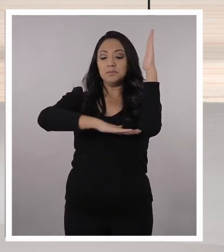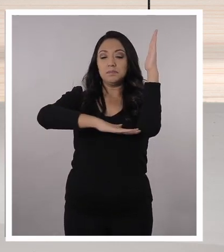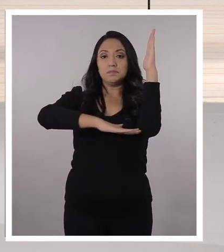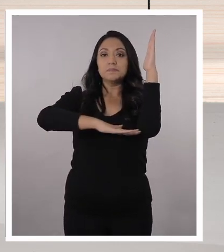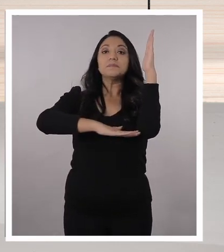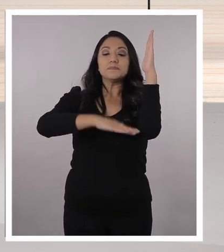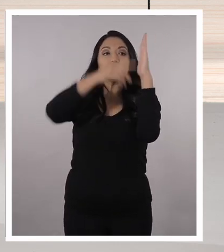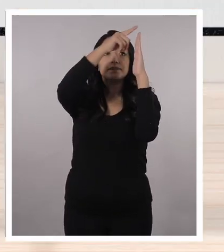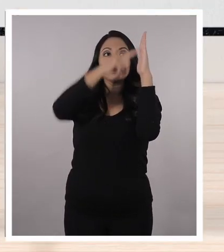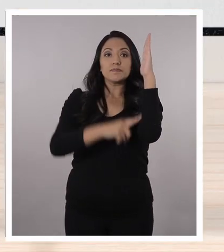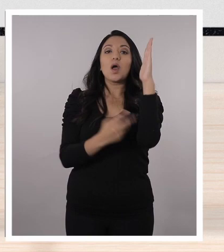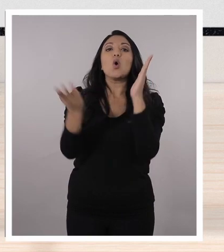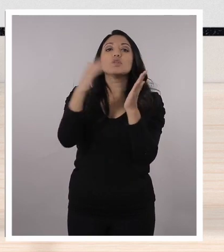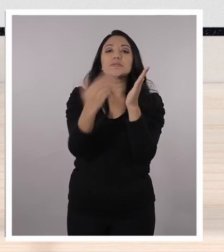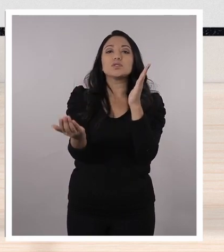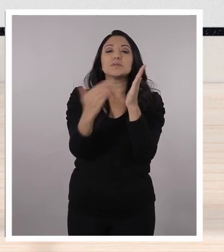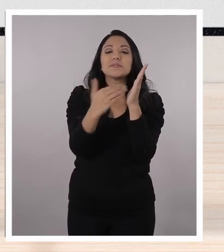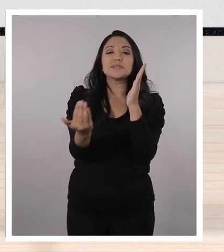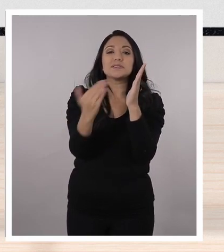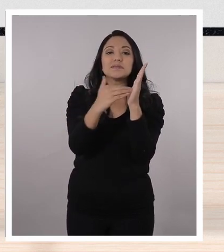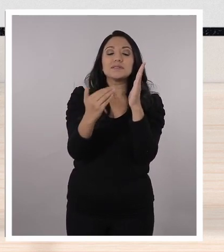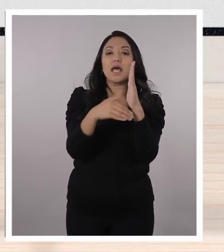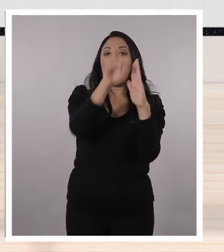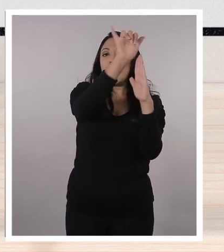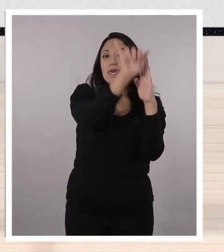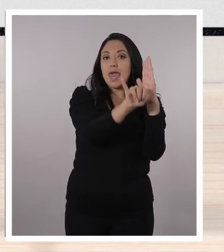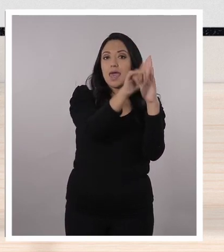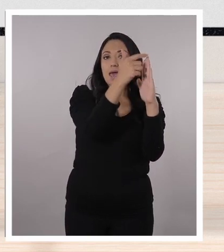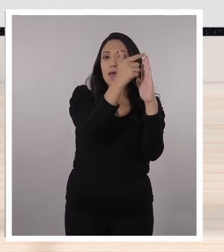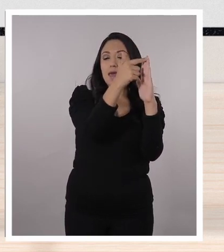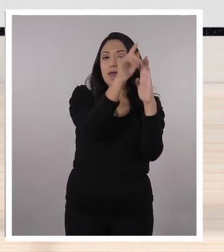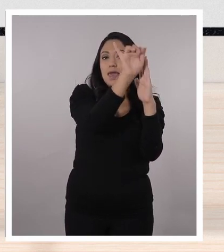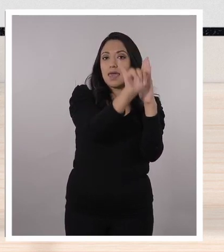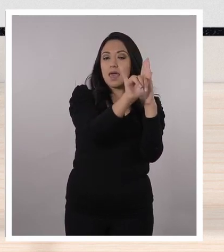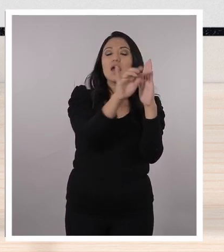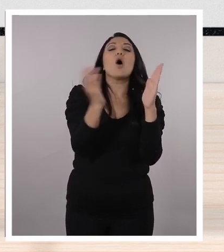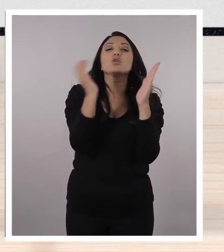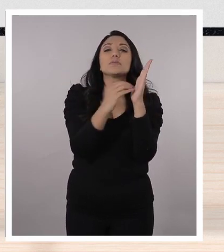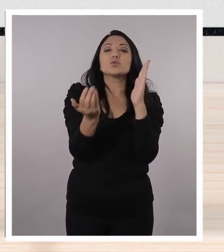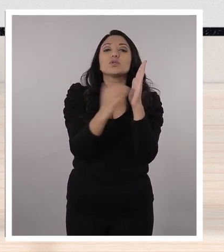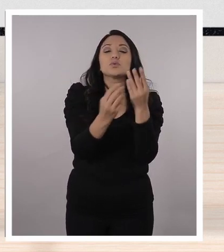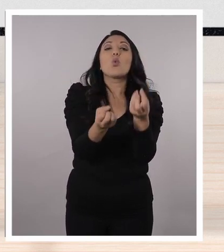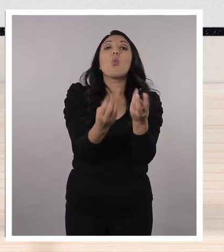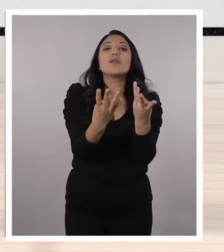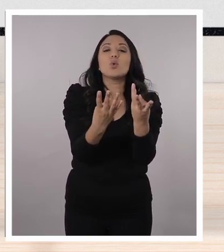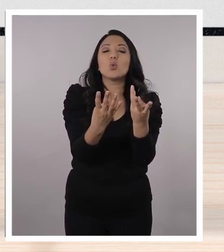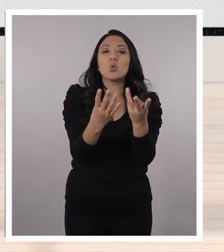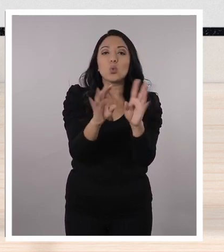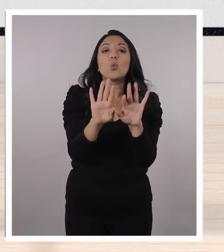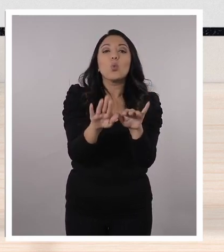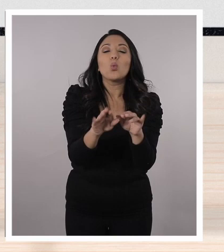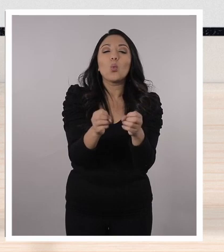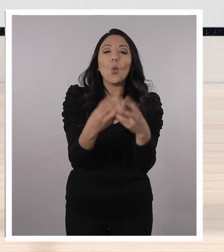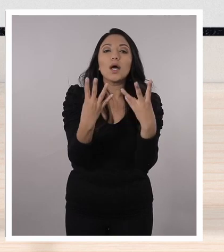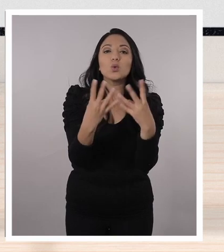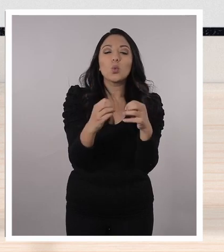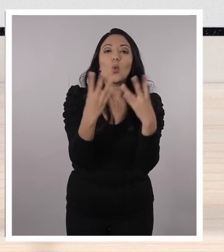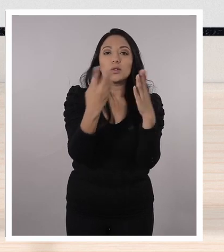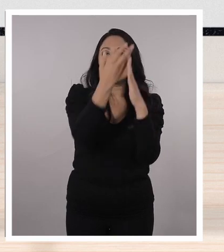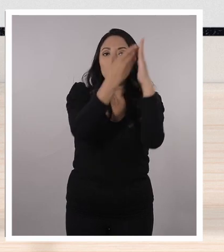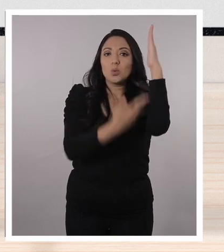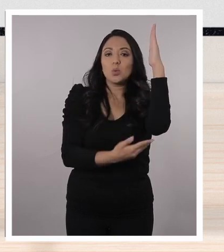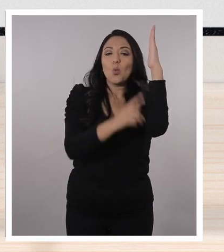naranja y limón. En el eje, en cambio, de las 10 va a ir la frecuencia, que es la cantidad de personas que